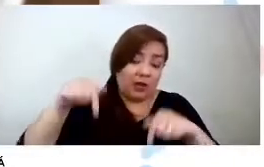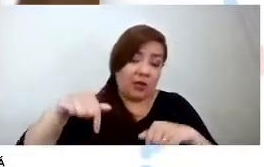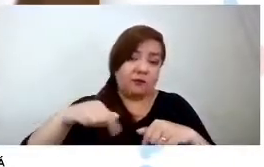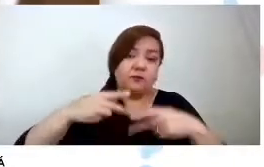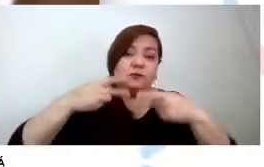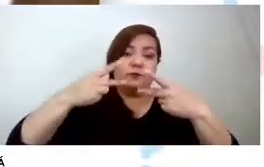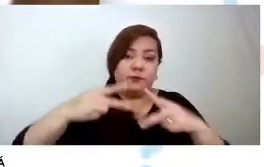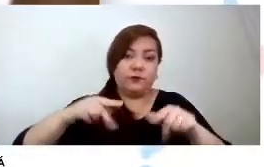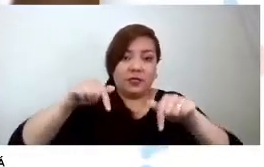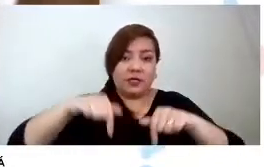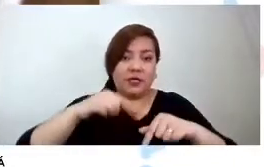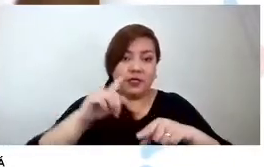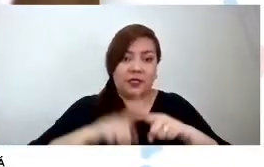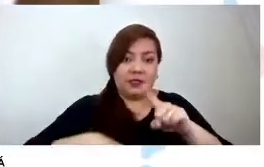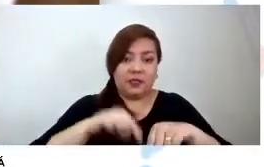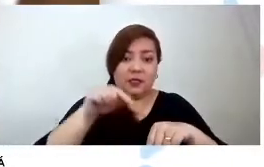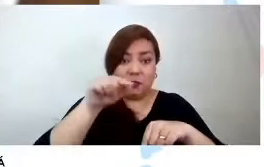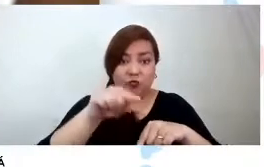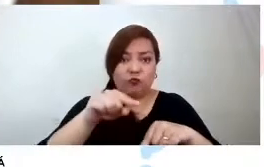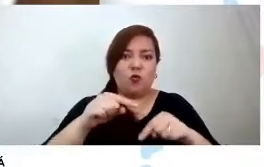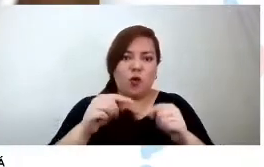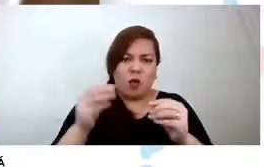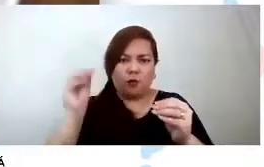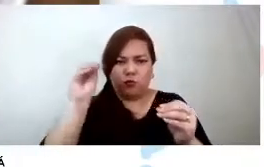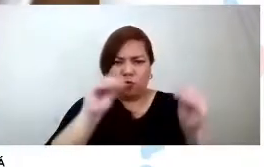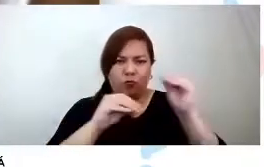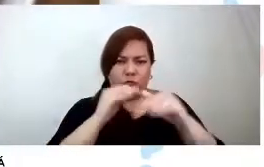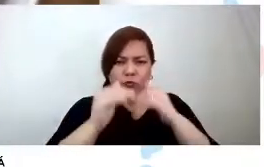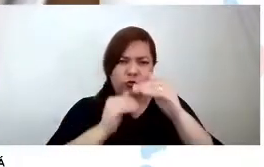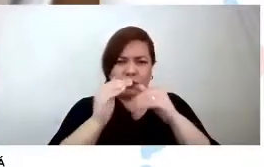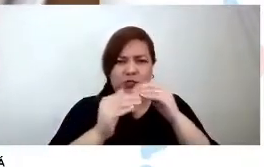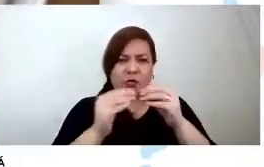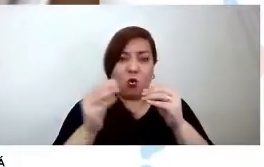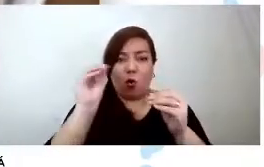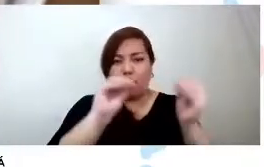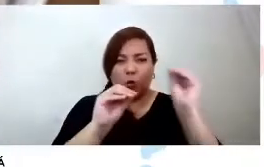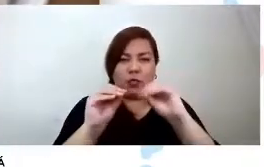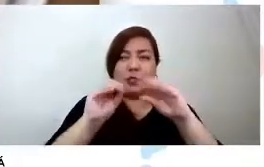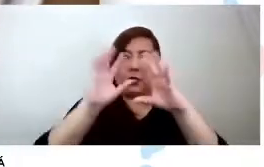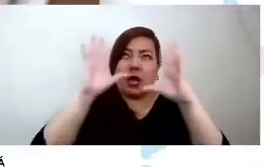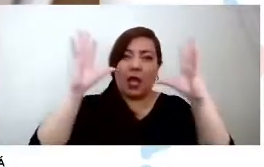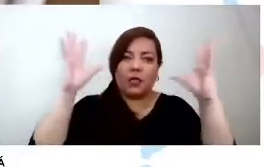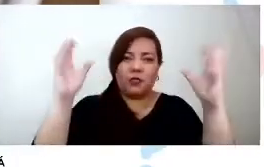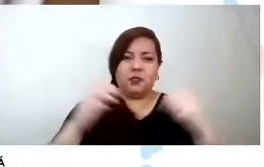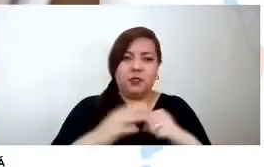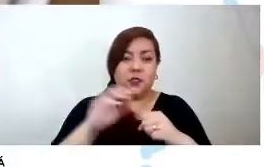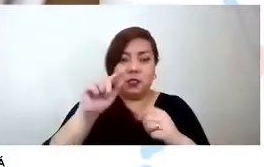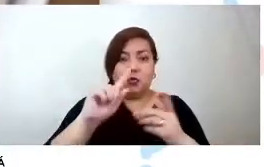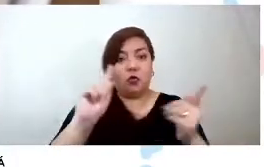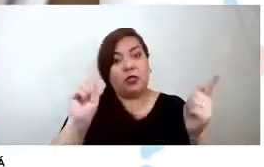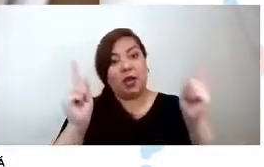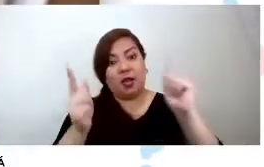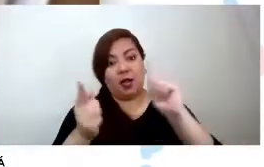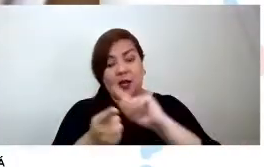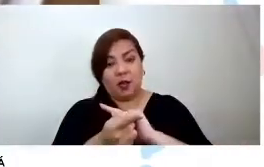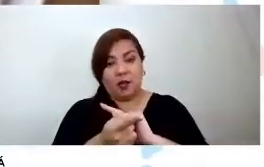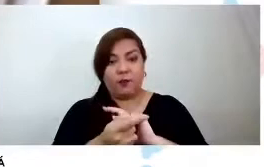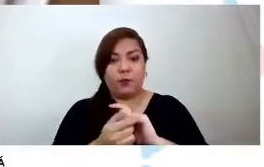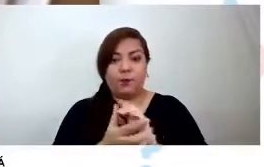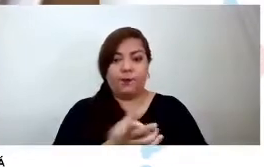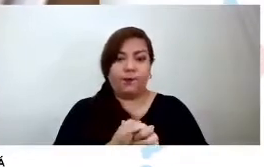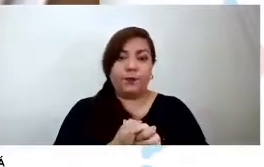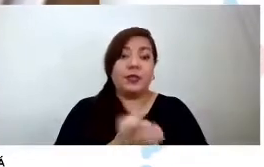procesan los componentes que hay en el aire. Van a generar cambios a tal punto que